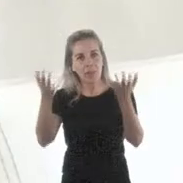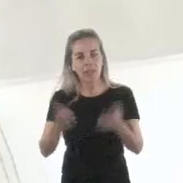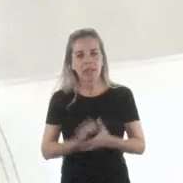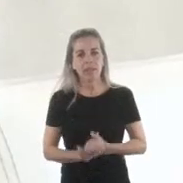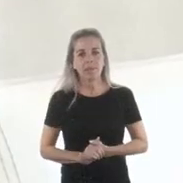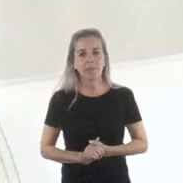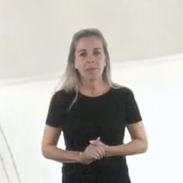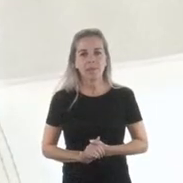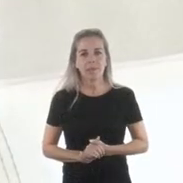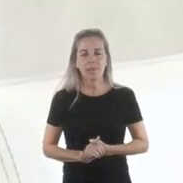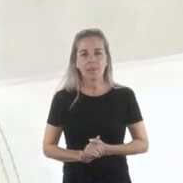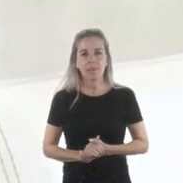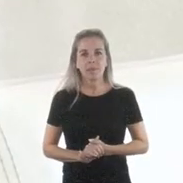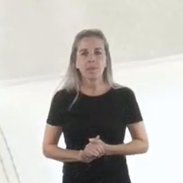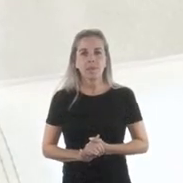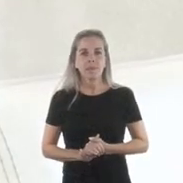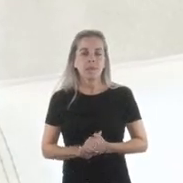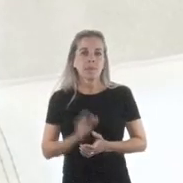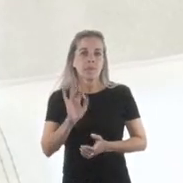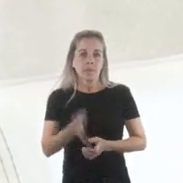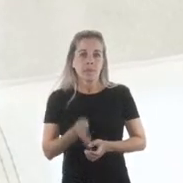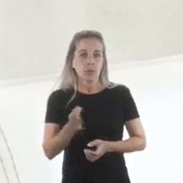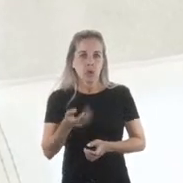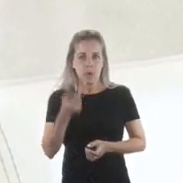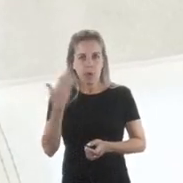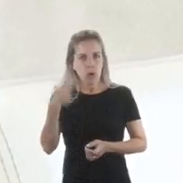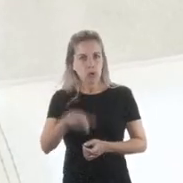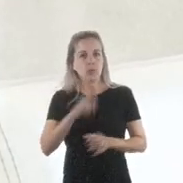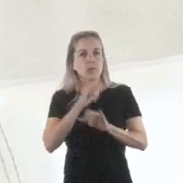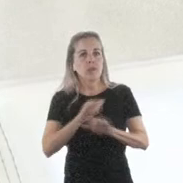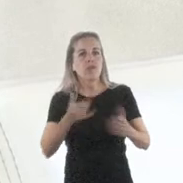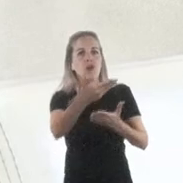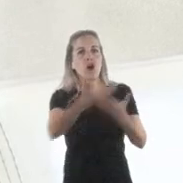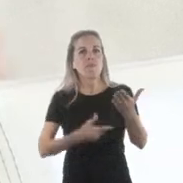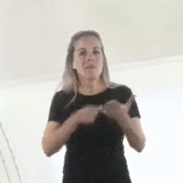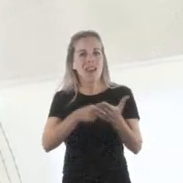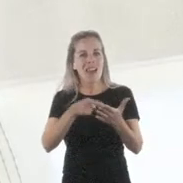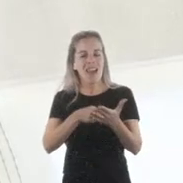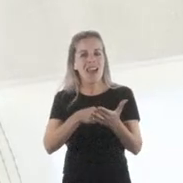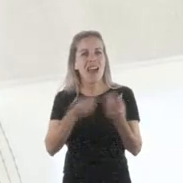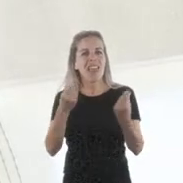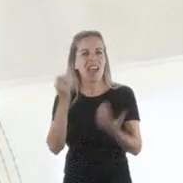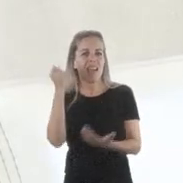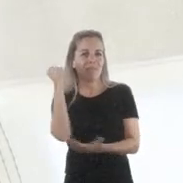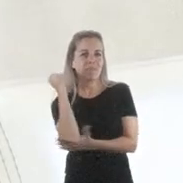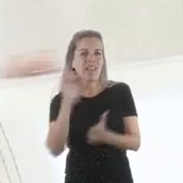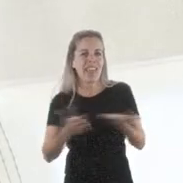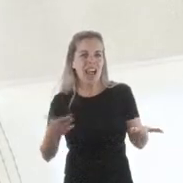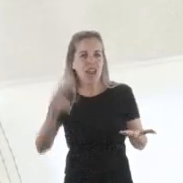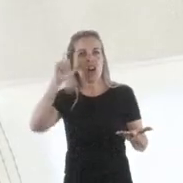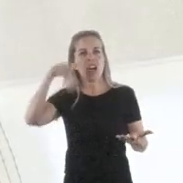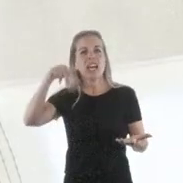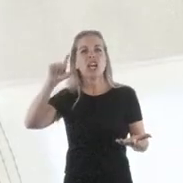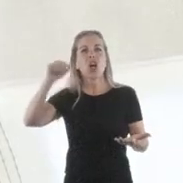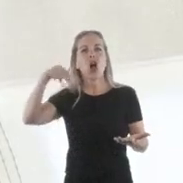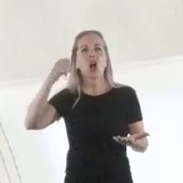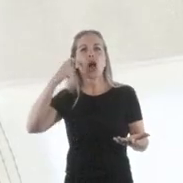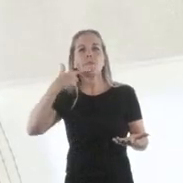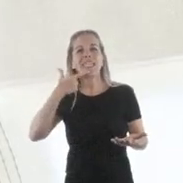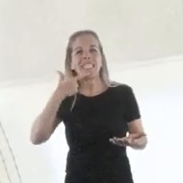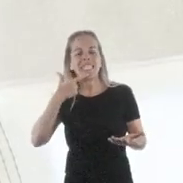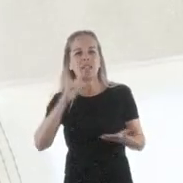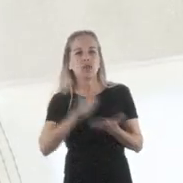día. Conocimos en las últimas horas un informe de la publicación The Economist que hace un índice de